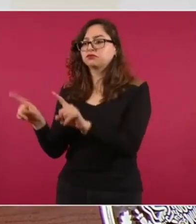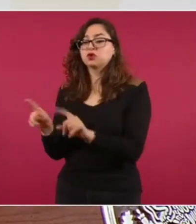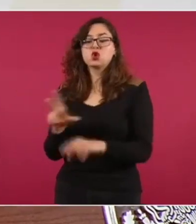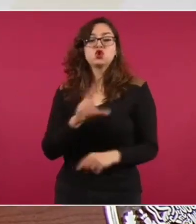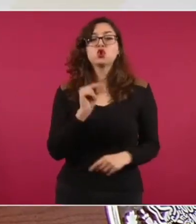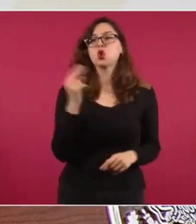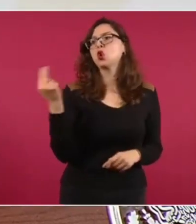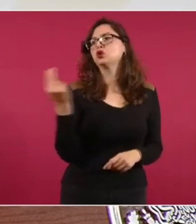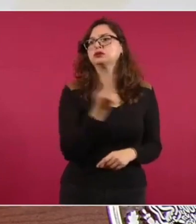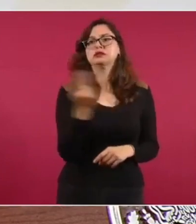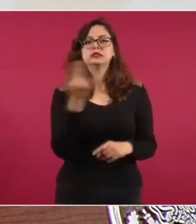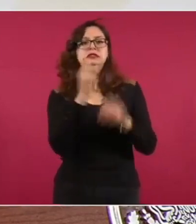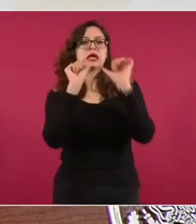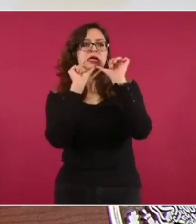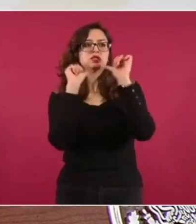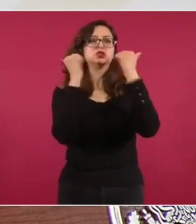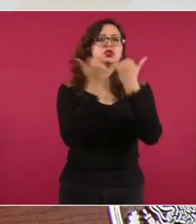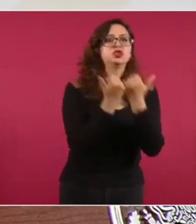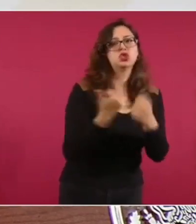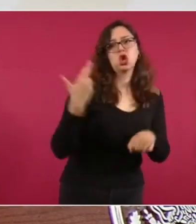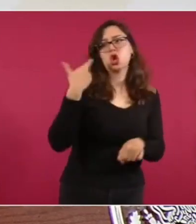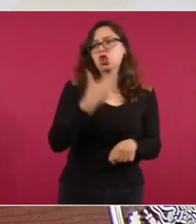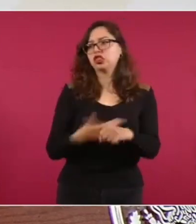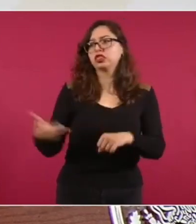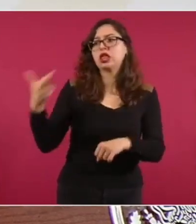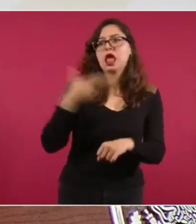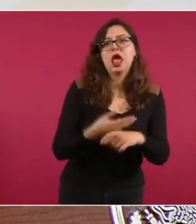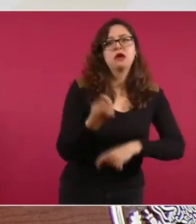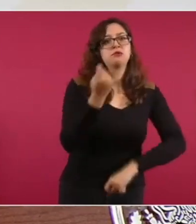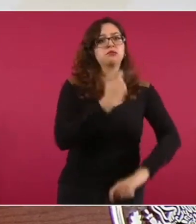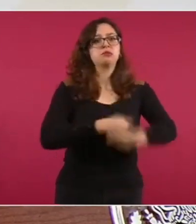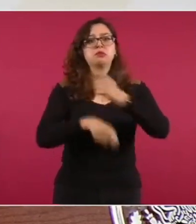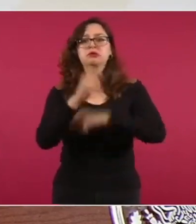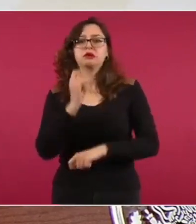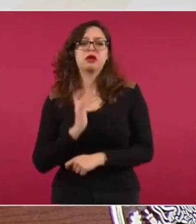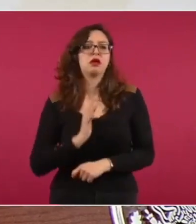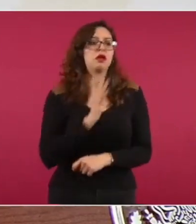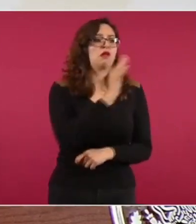nada de organizaciones